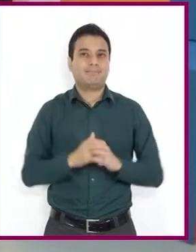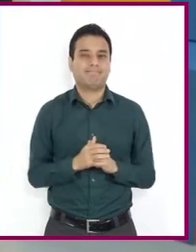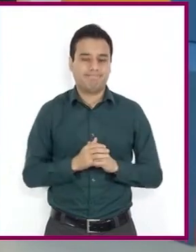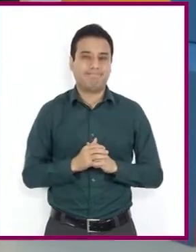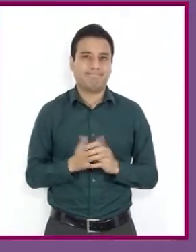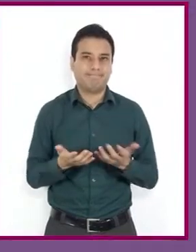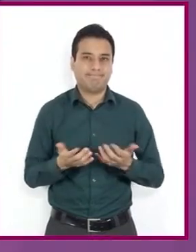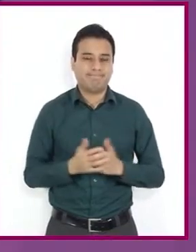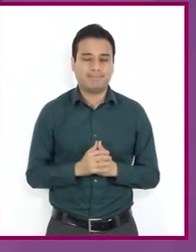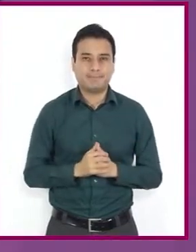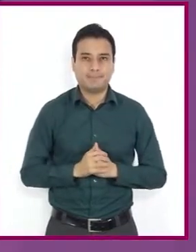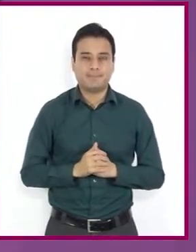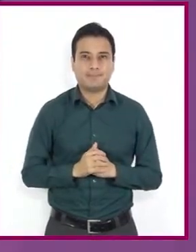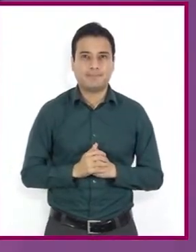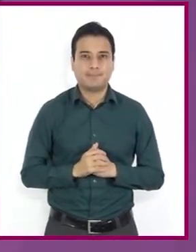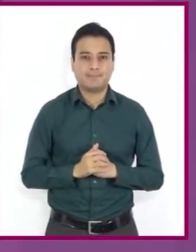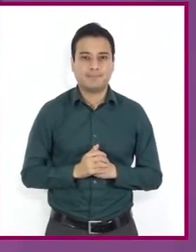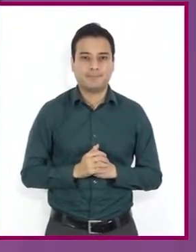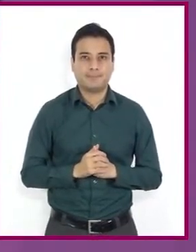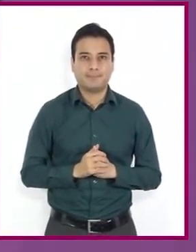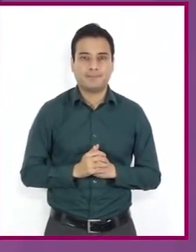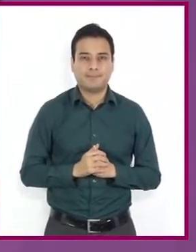vidas.